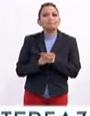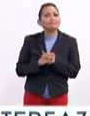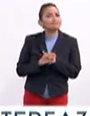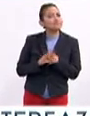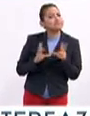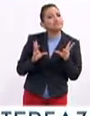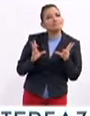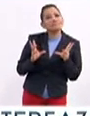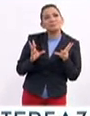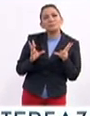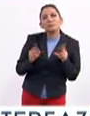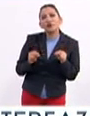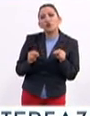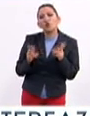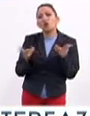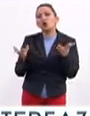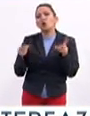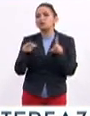muy